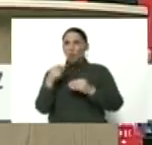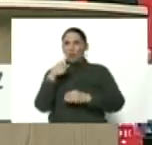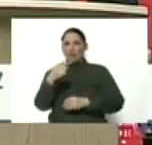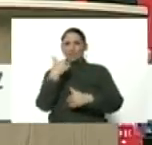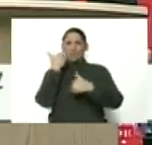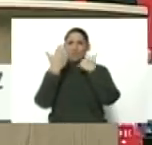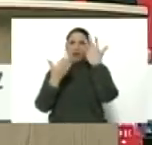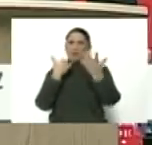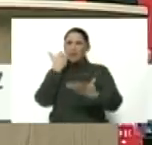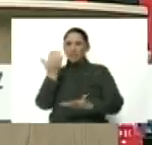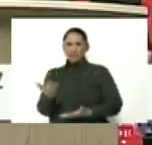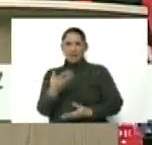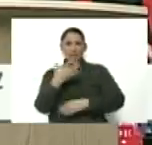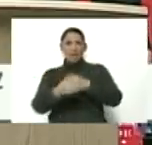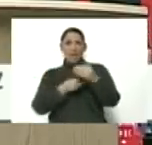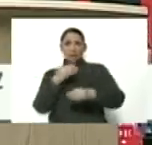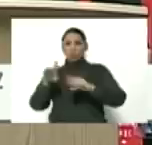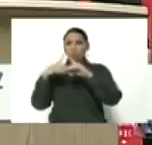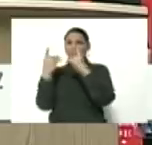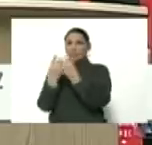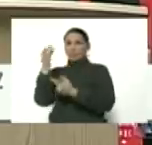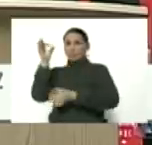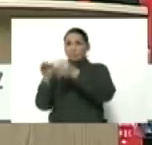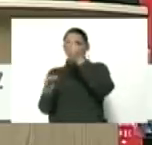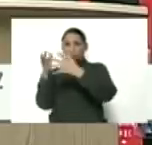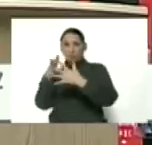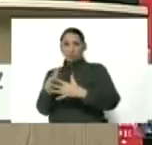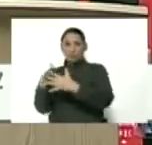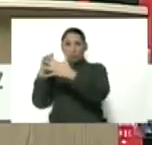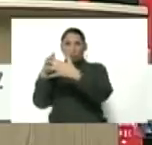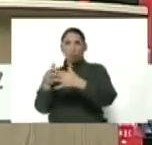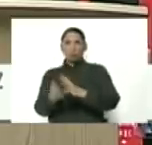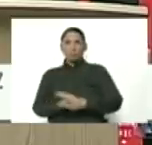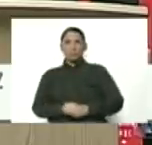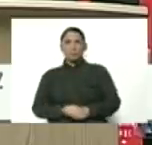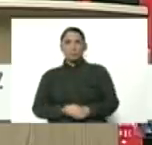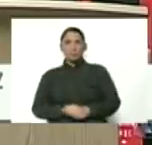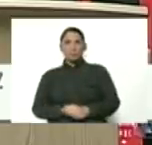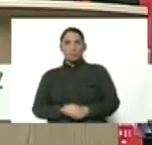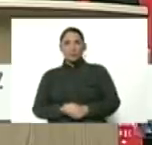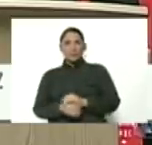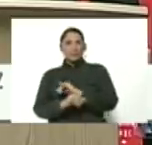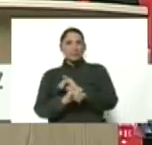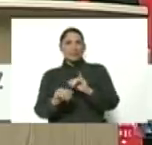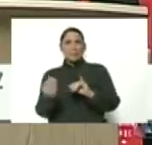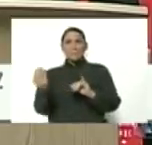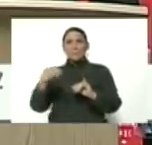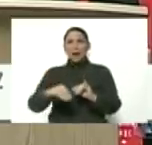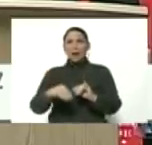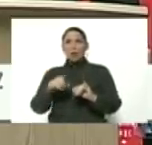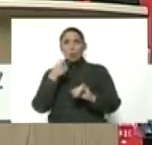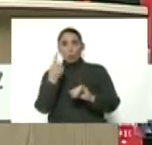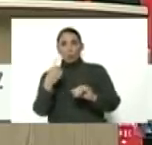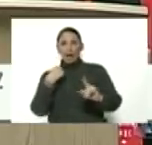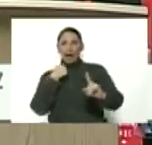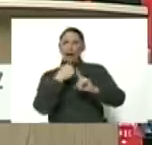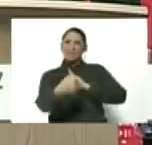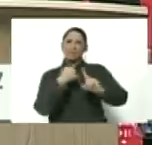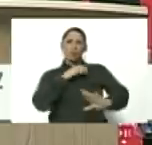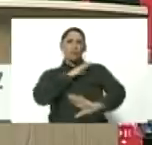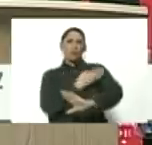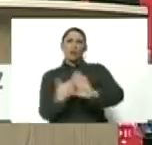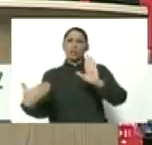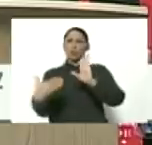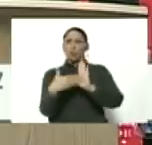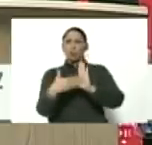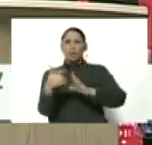barbaridades cometidas por el Departamento de Justicia de los Estados Unidos de Norteamérica. No es más que una agresión brutal contra un